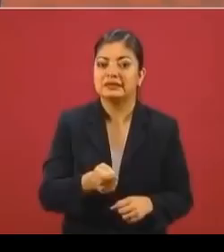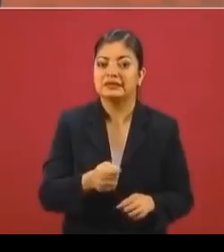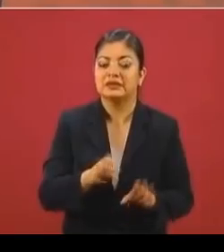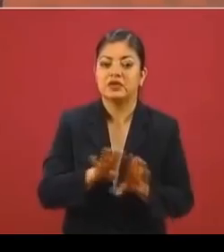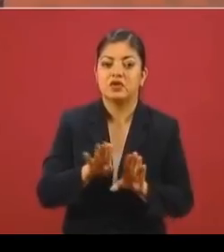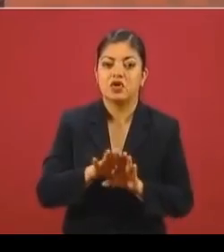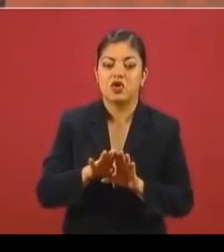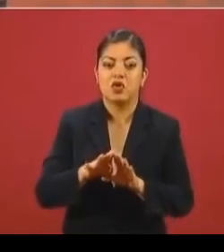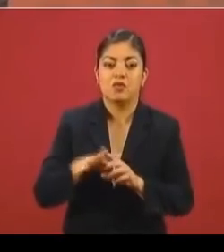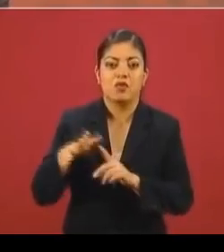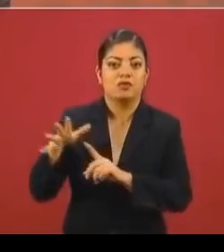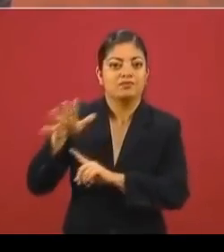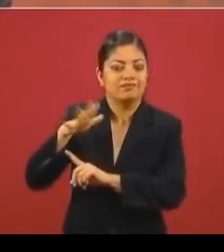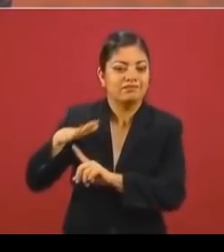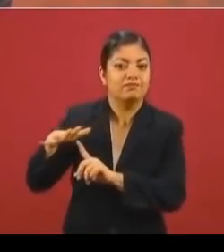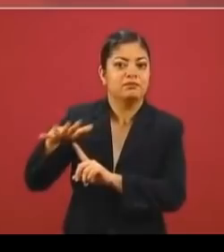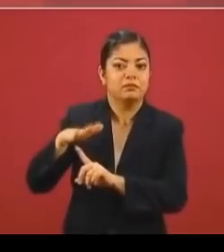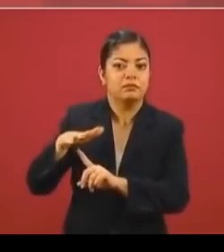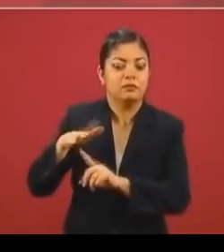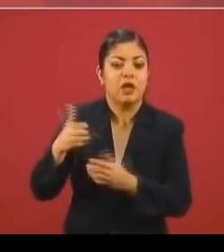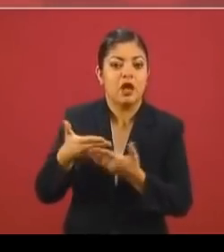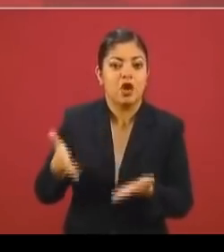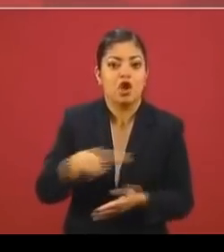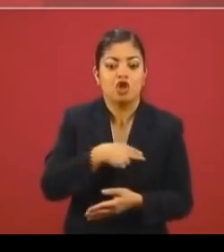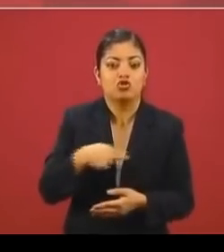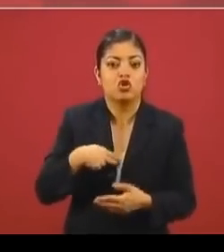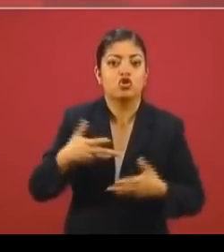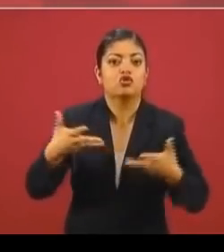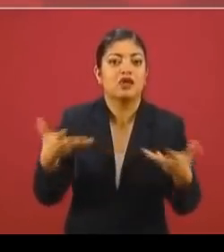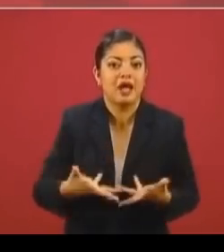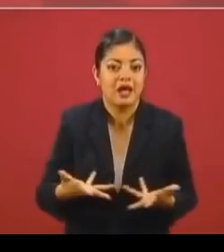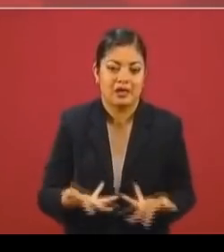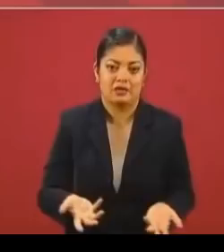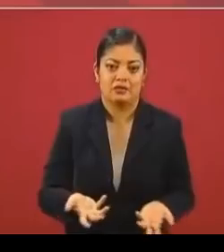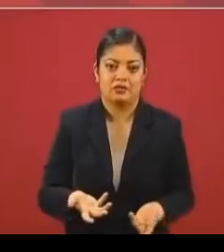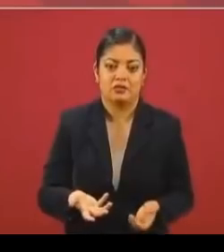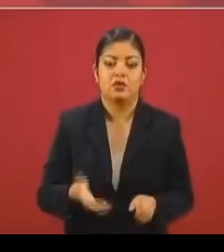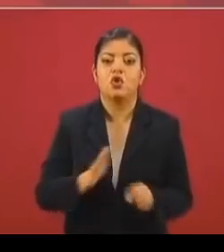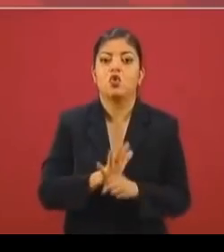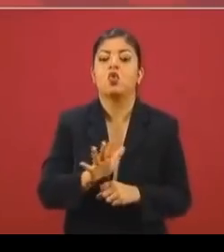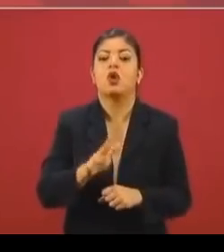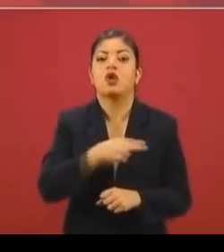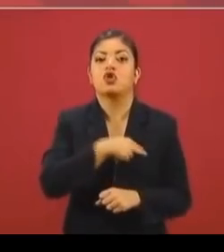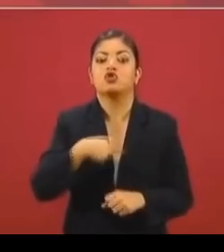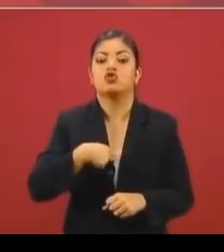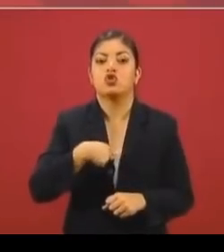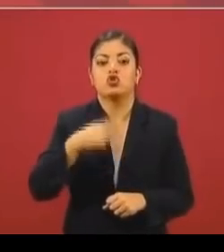de nuestras acciones, cuál es el marco teórico,